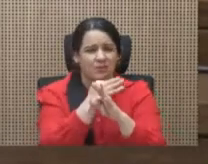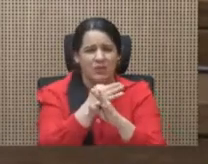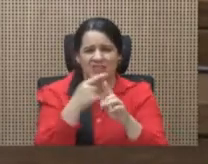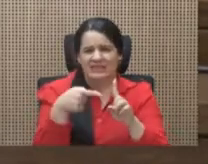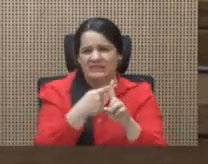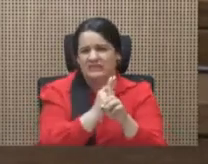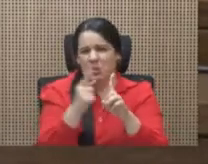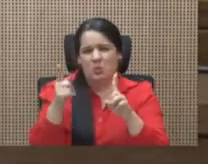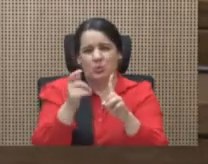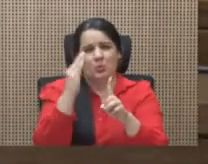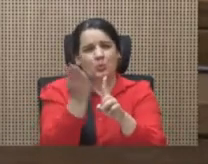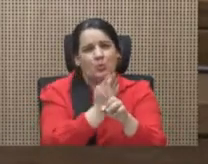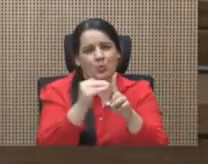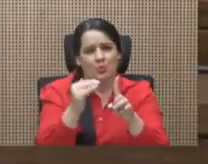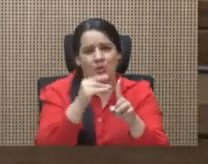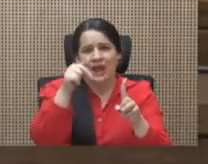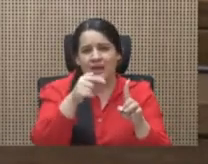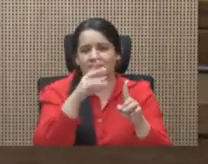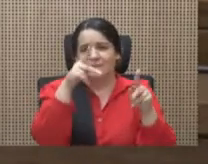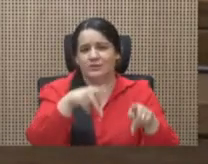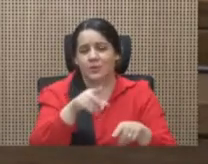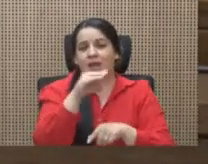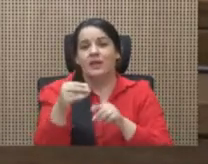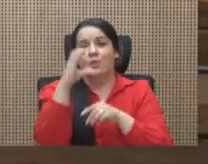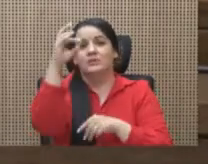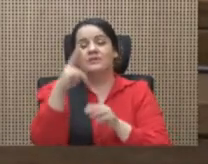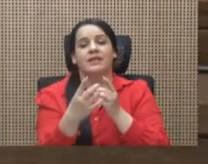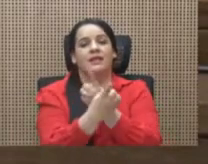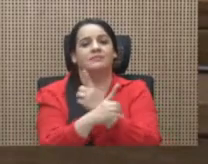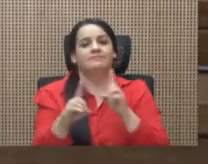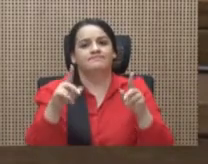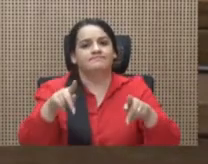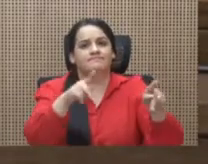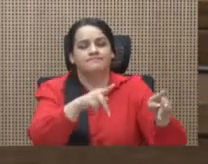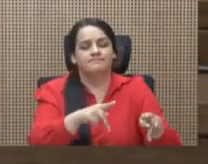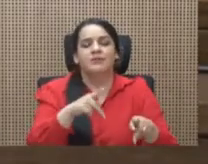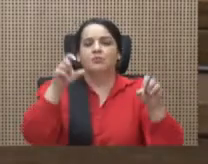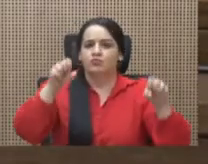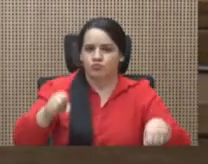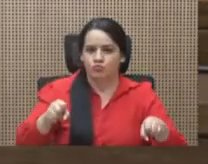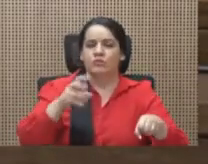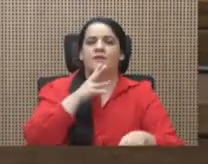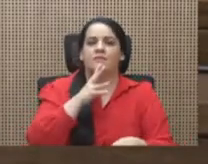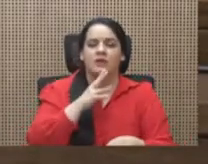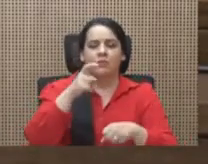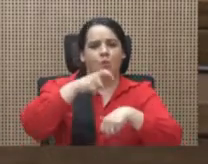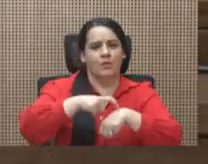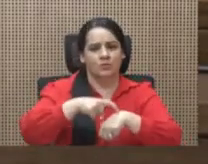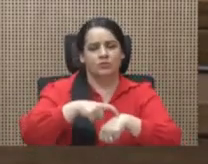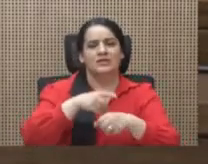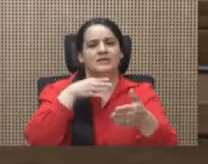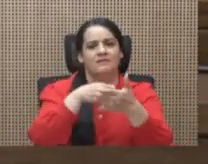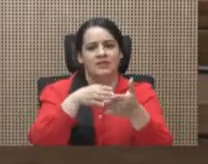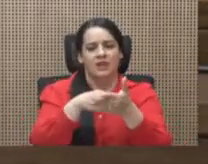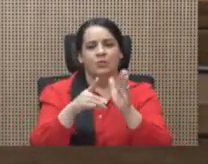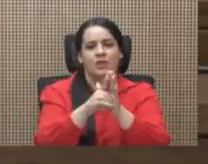Costa Rica ha mostrado una tradición civilista y democrática que le exige levantar la voz en momentos en que se cometen atropellos a los derechos civiles,